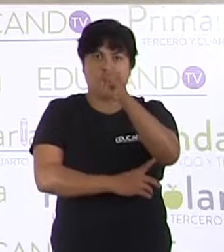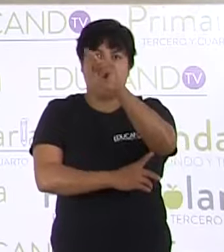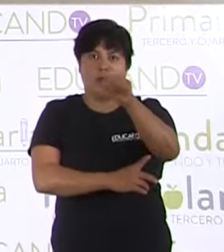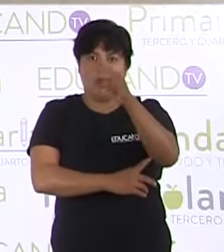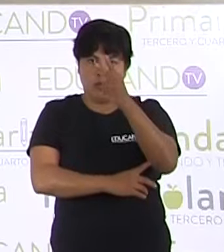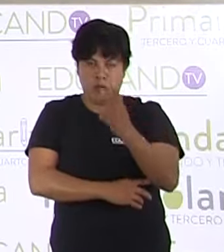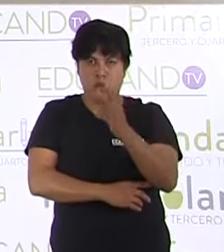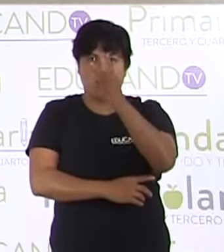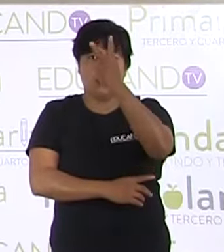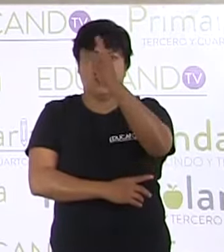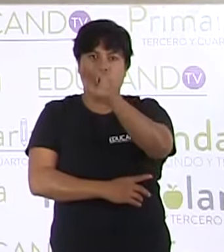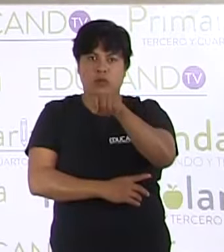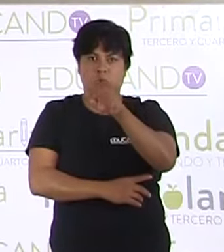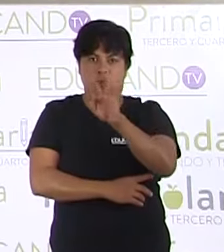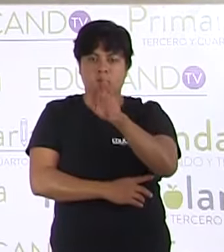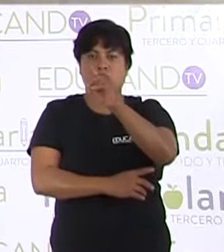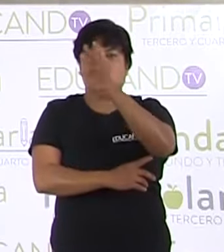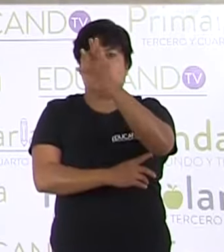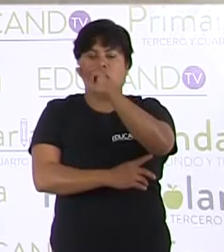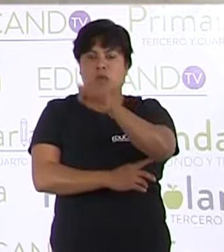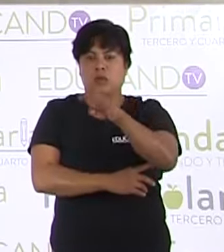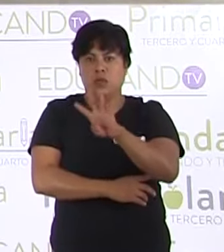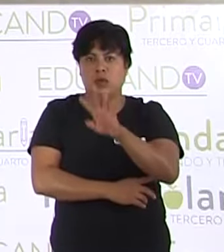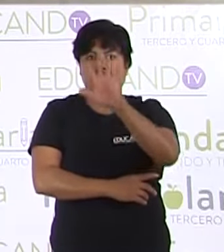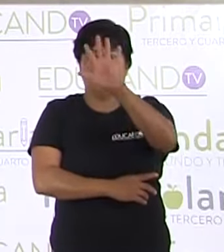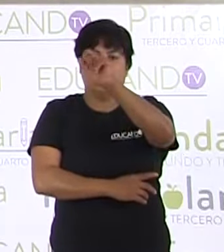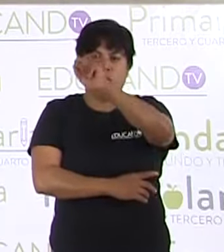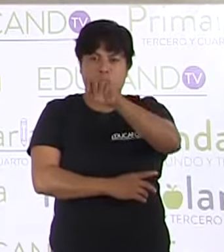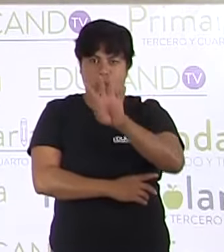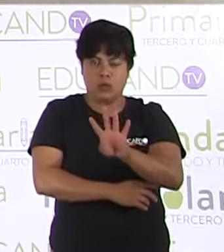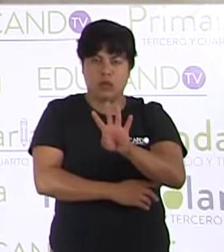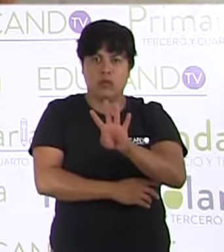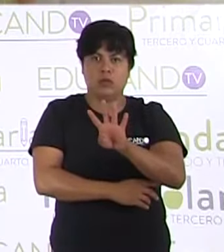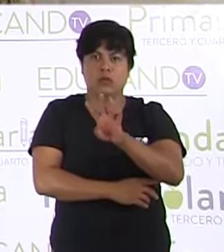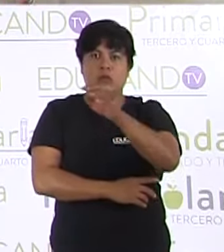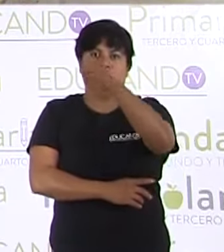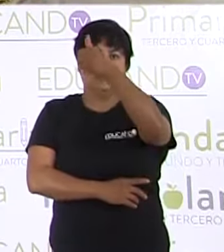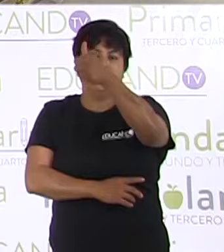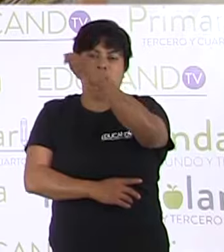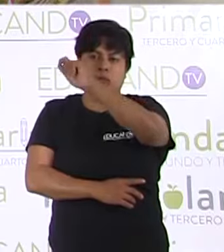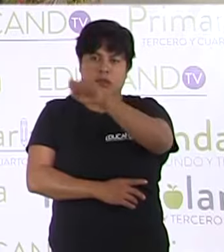2 cuart 3 cuart 4 cuart 5 cuart